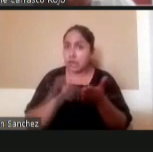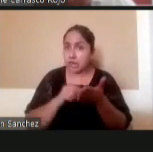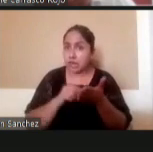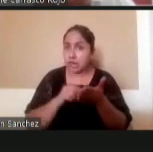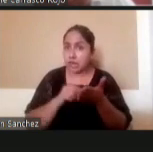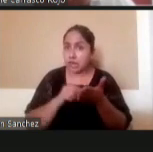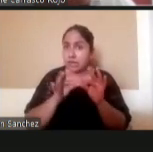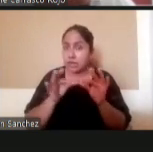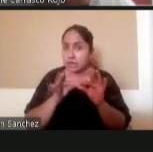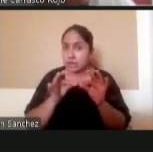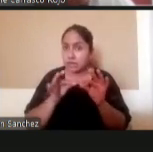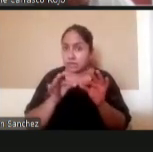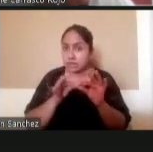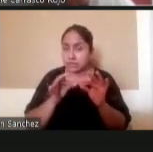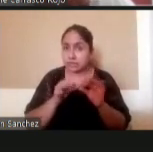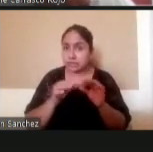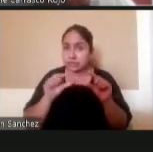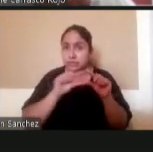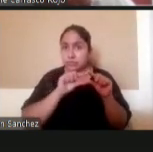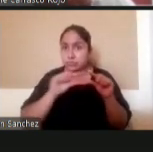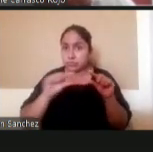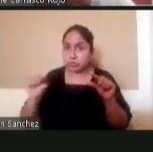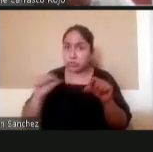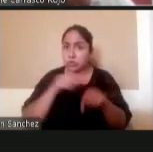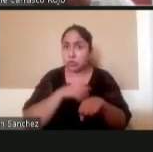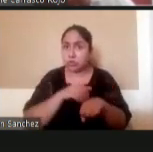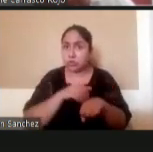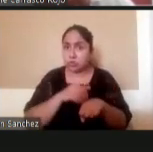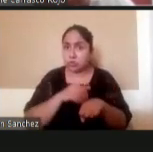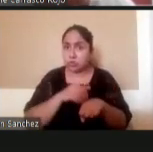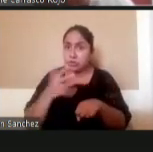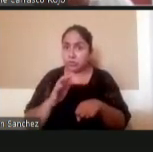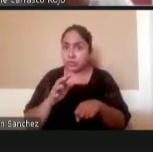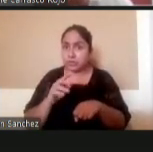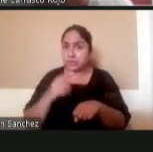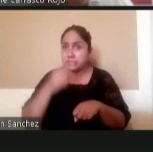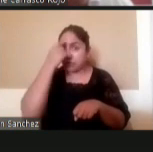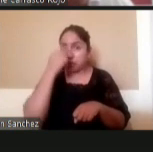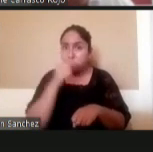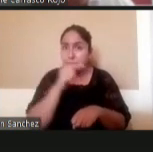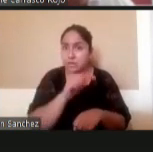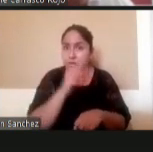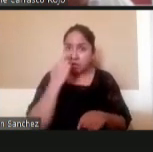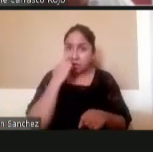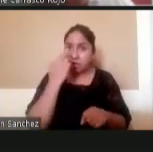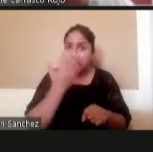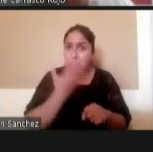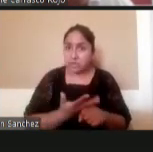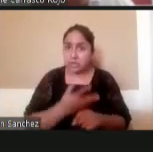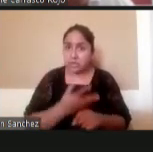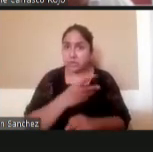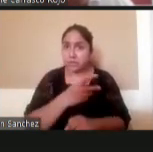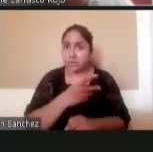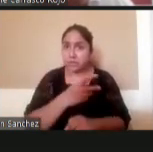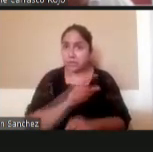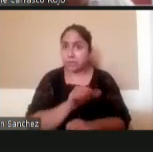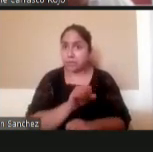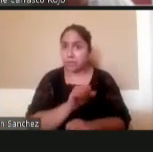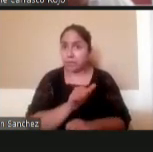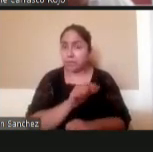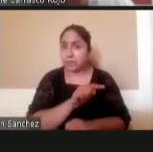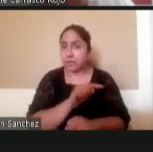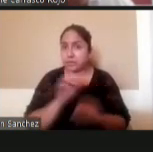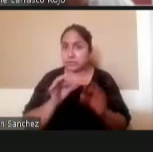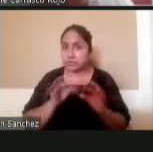de concesión otorgado a la persona moral denominada promotor ambiental de la laguna SADCB, describe lo siguiente